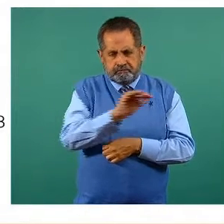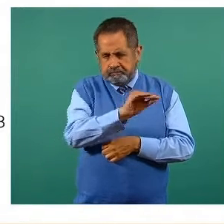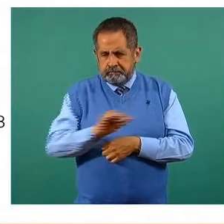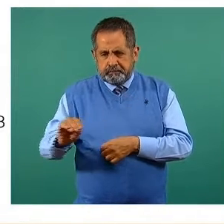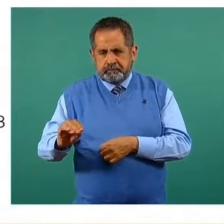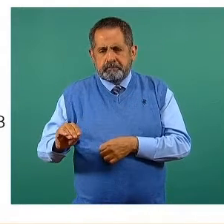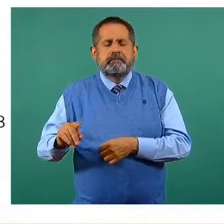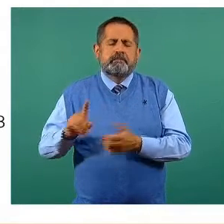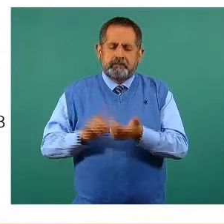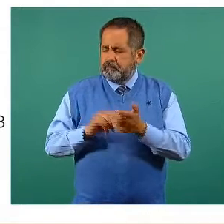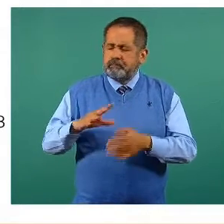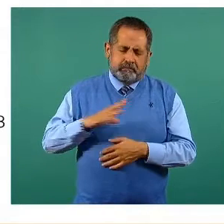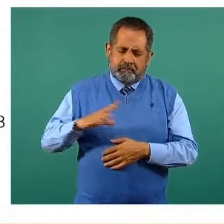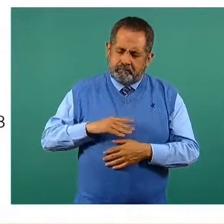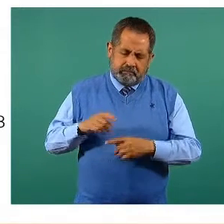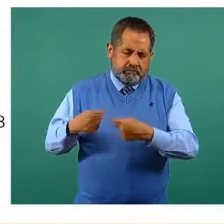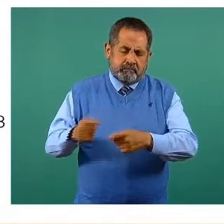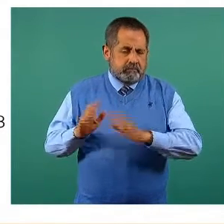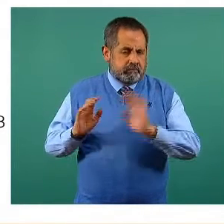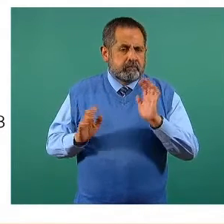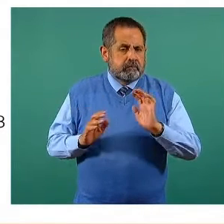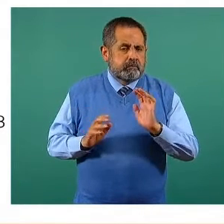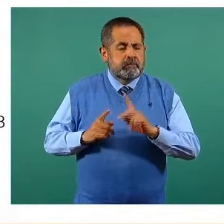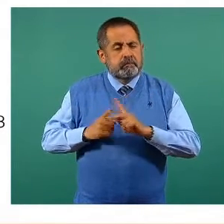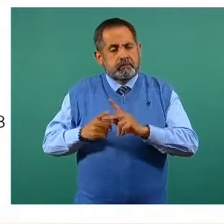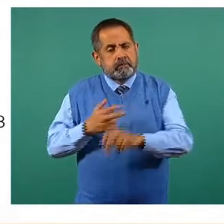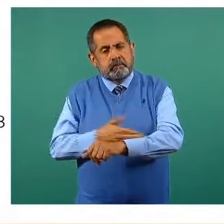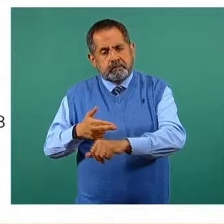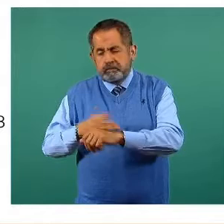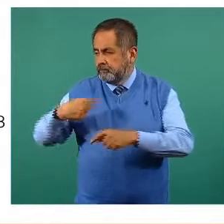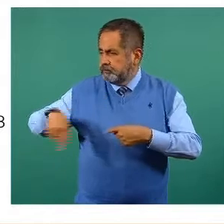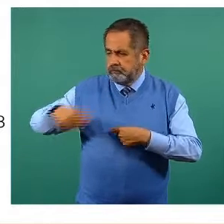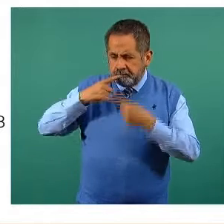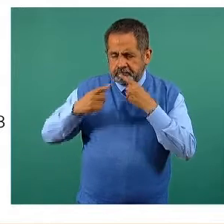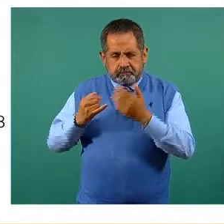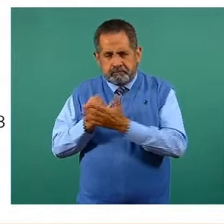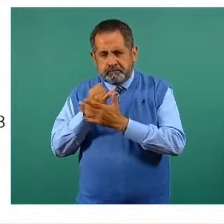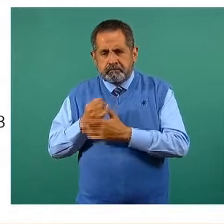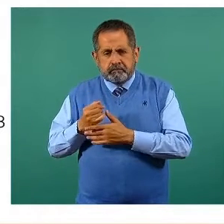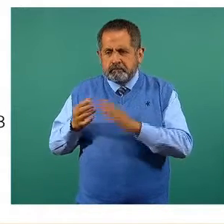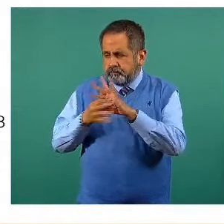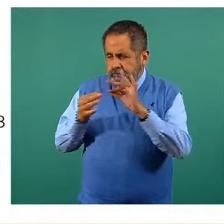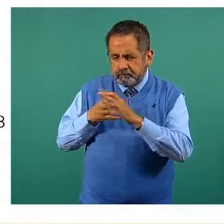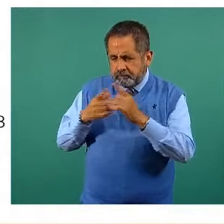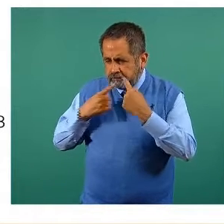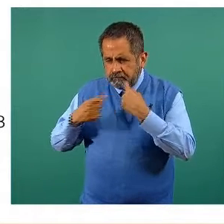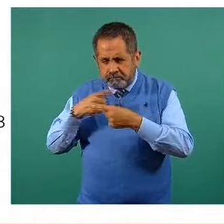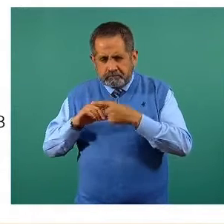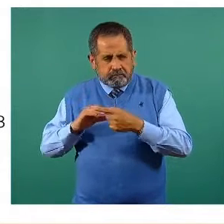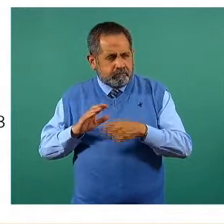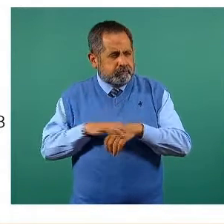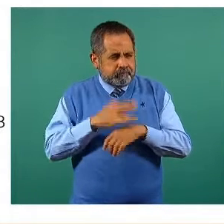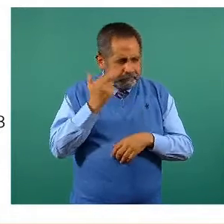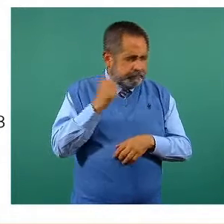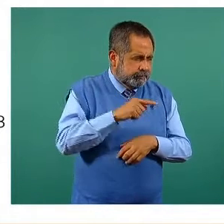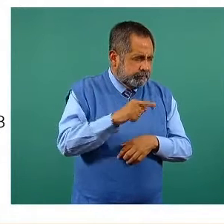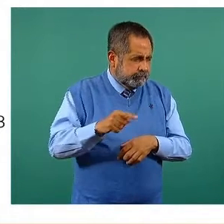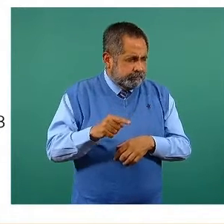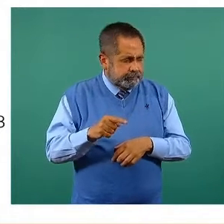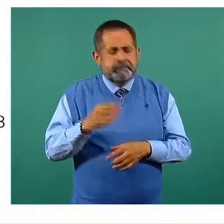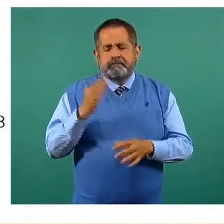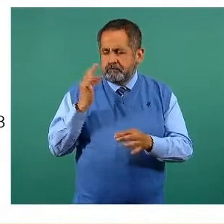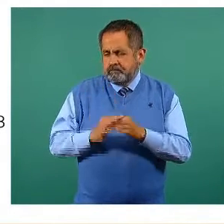la COVID-19 en México, pasa a un proceso de dictaminación clínica epidemiológica. Y obviamente para que esto se